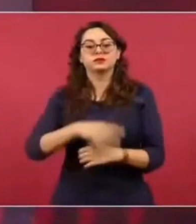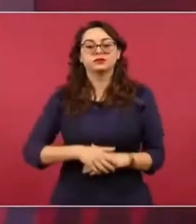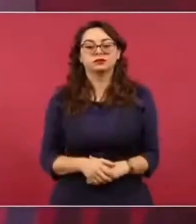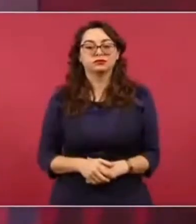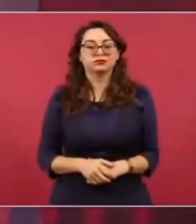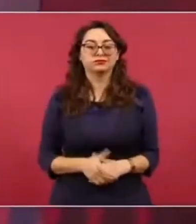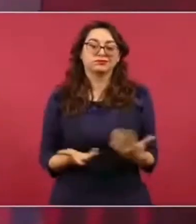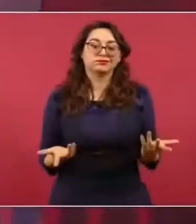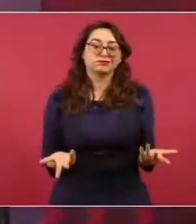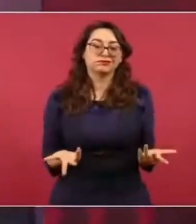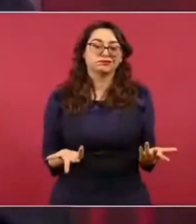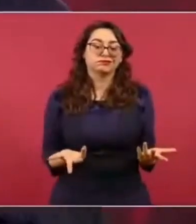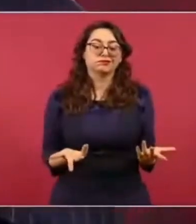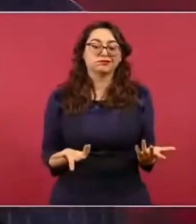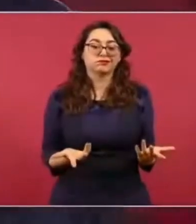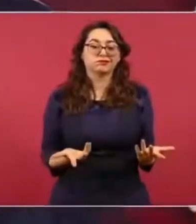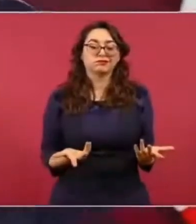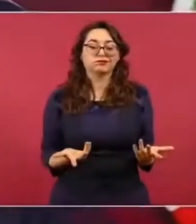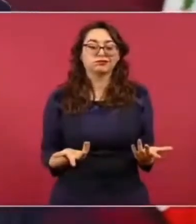es